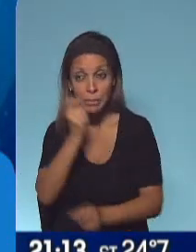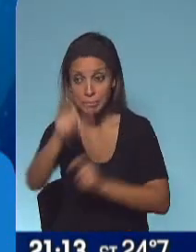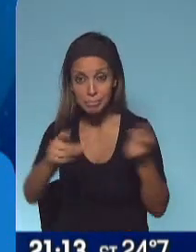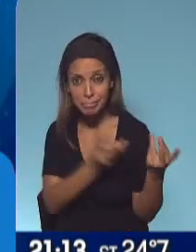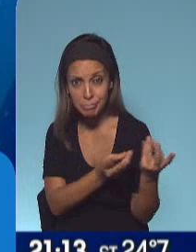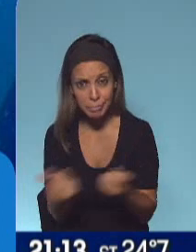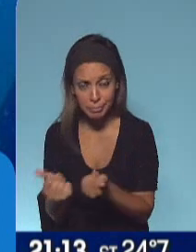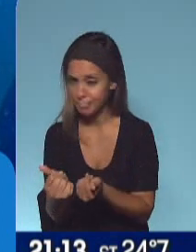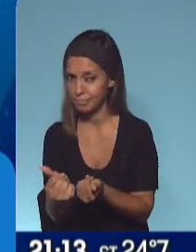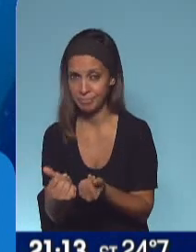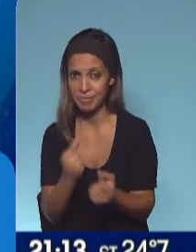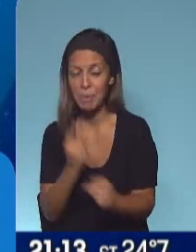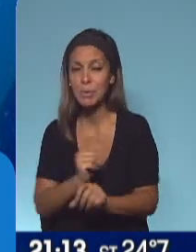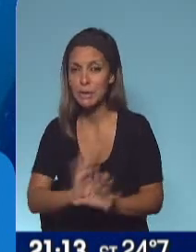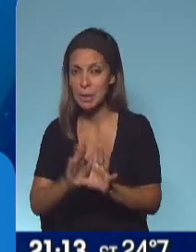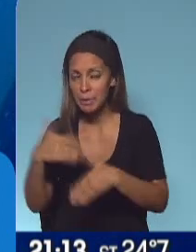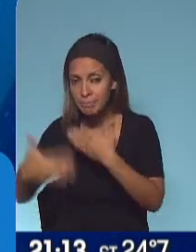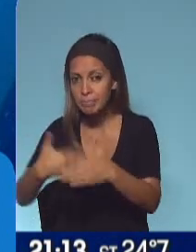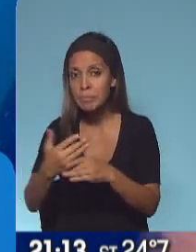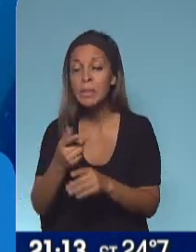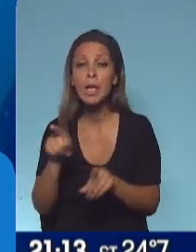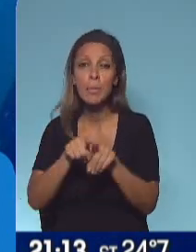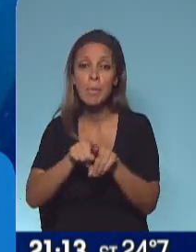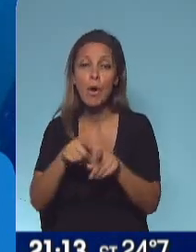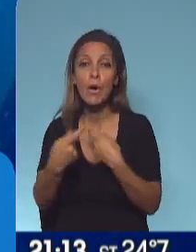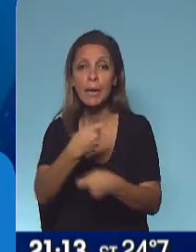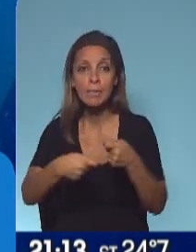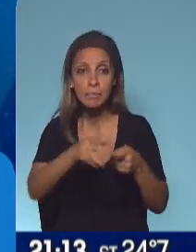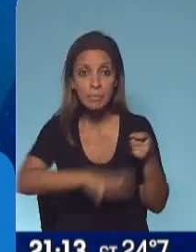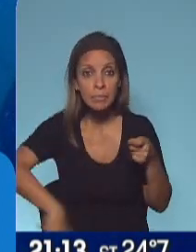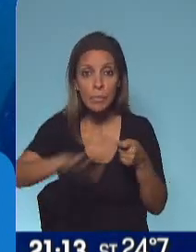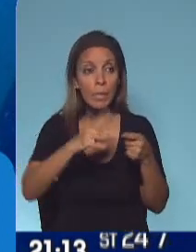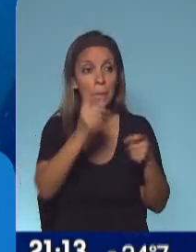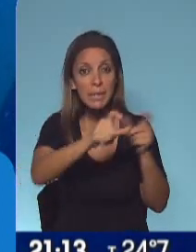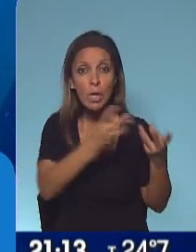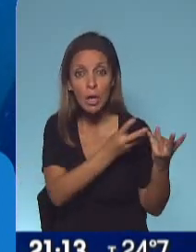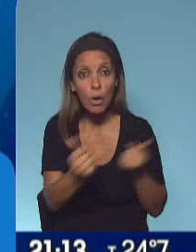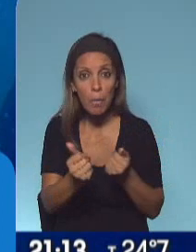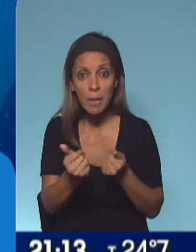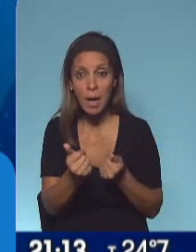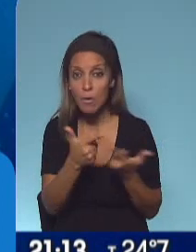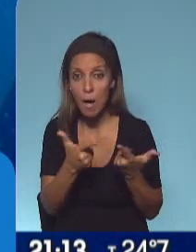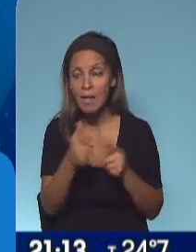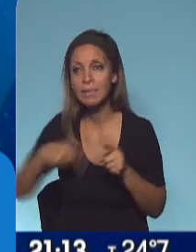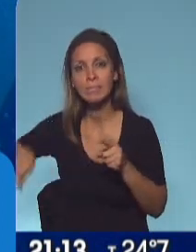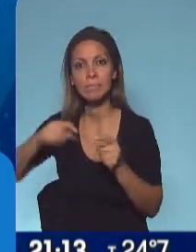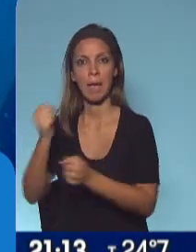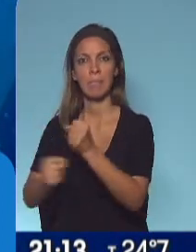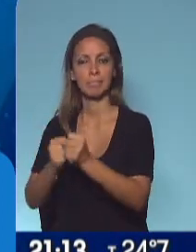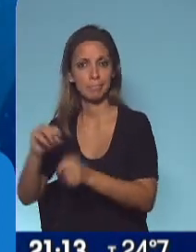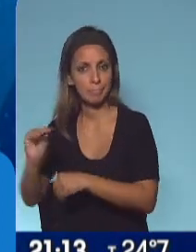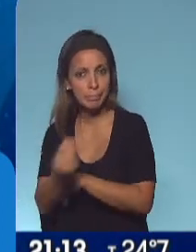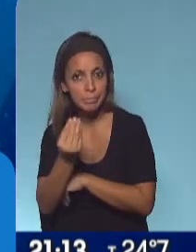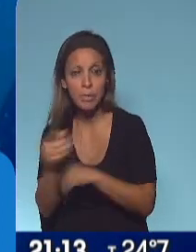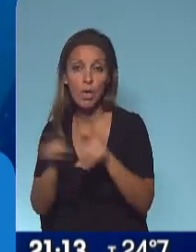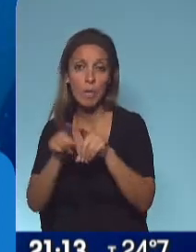Así como en el mercado local, si no hay consumidores, los grandes empresarios sufren, a nivel mundial pasa exactamente lo mismo con los países